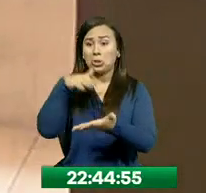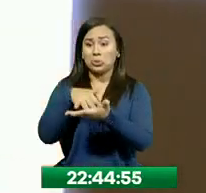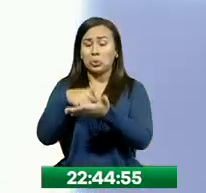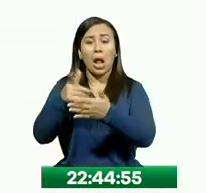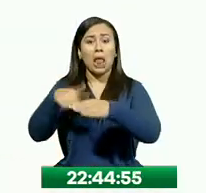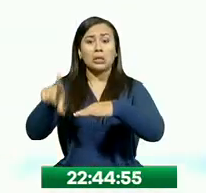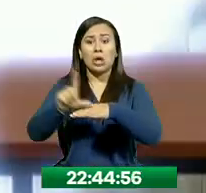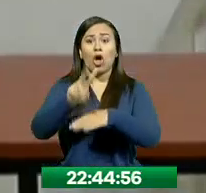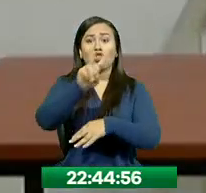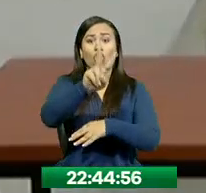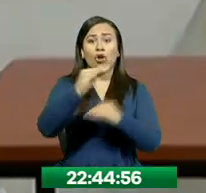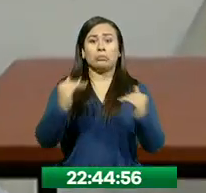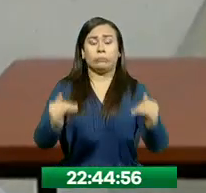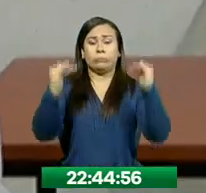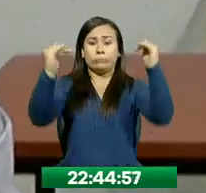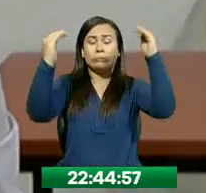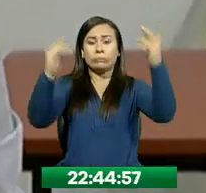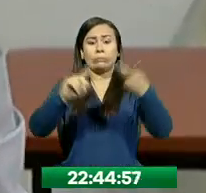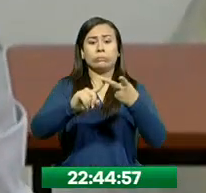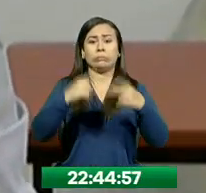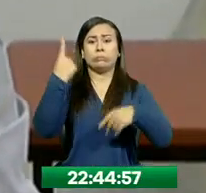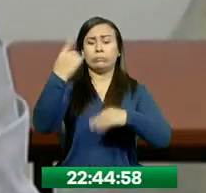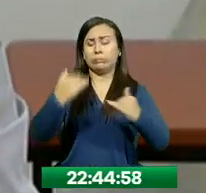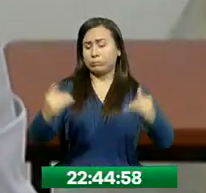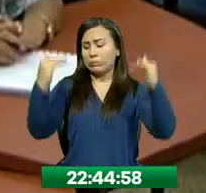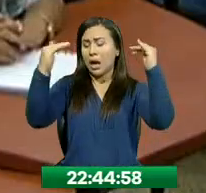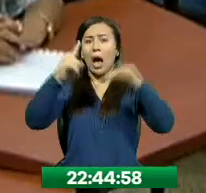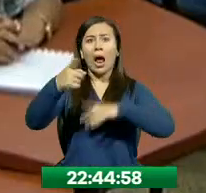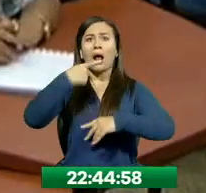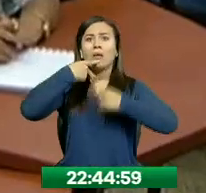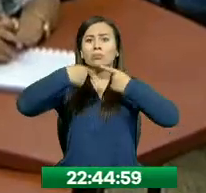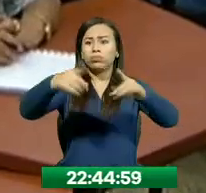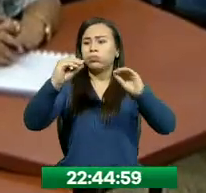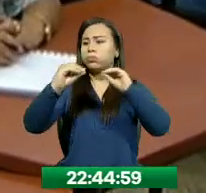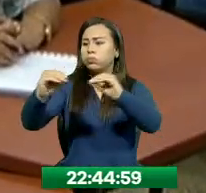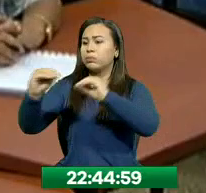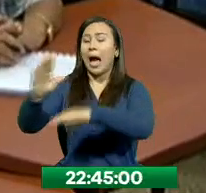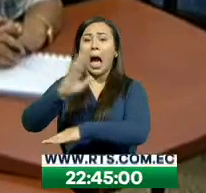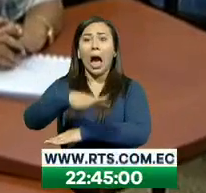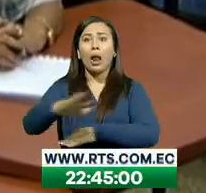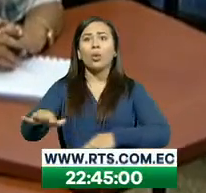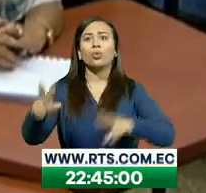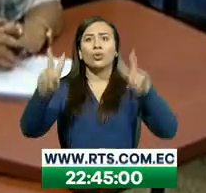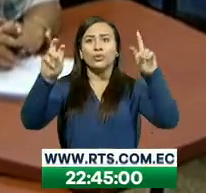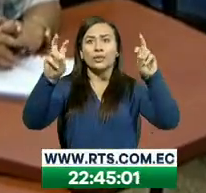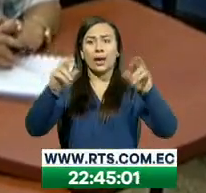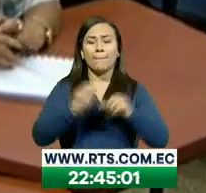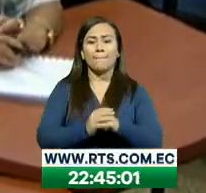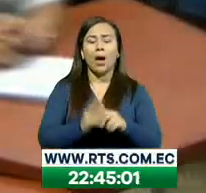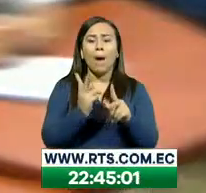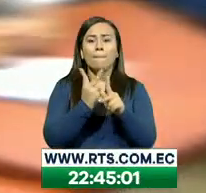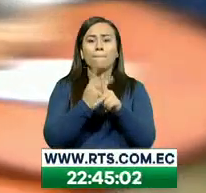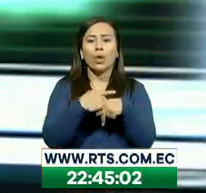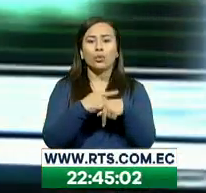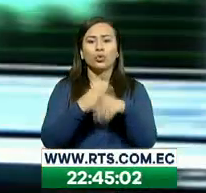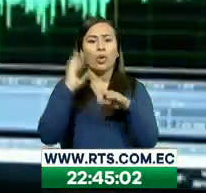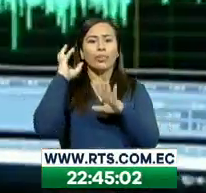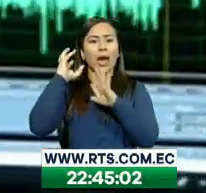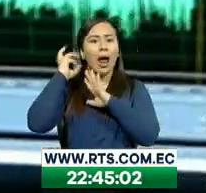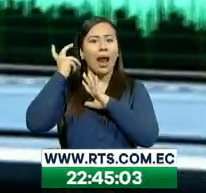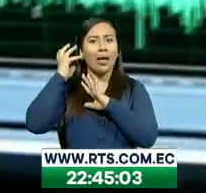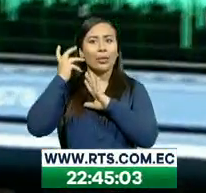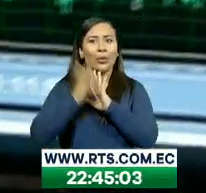dos diplomados, un masterado y comparta todos sus conocimientos a sus alumnos en la materia producción radiofónica.